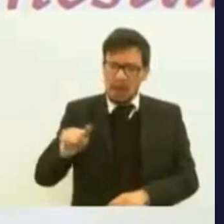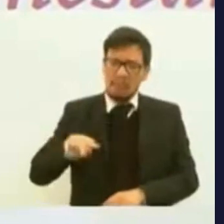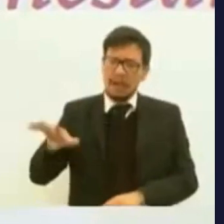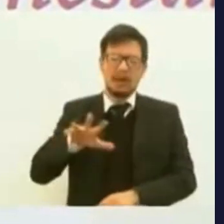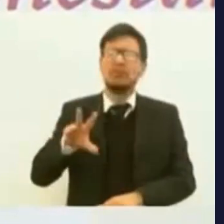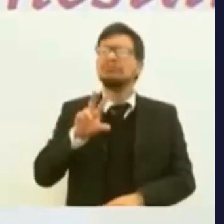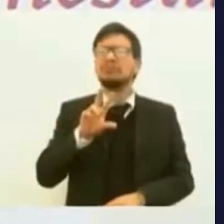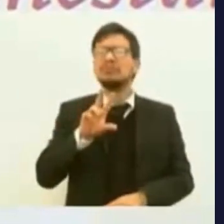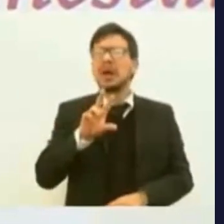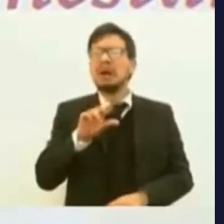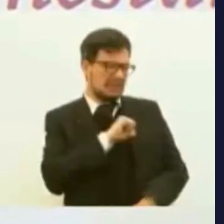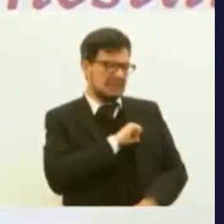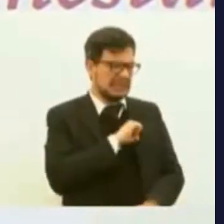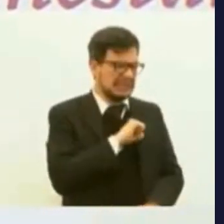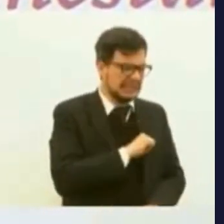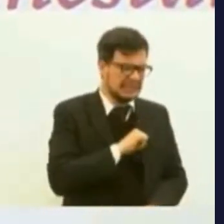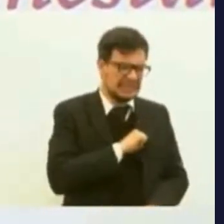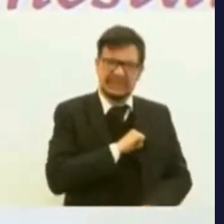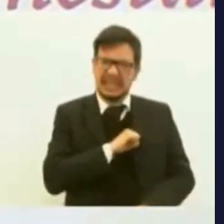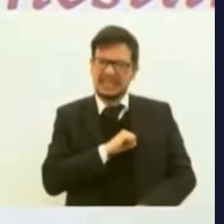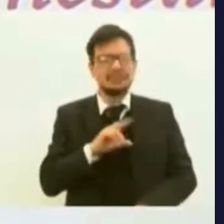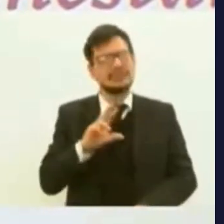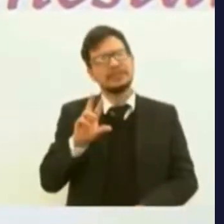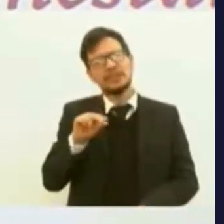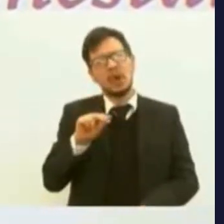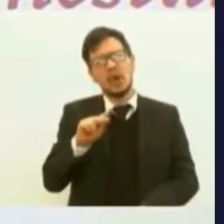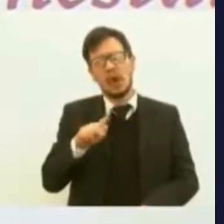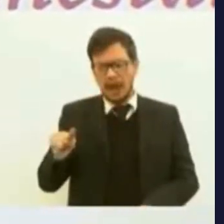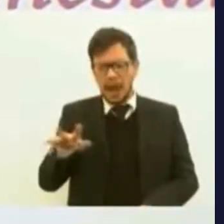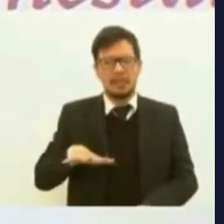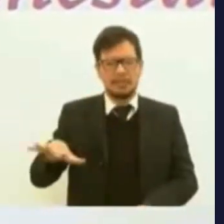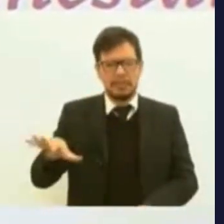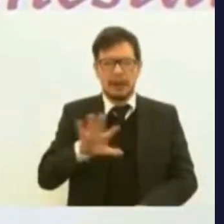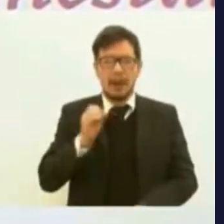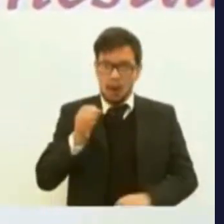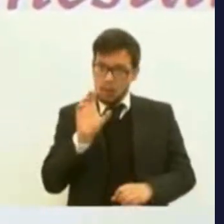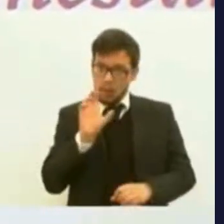el pueblo es muy amoroso, muy fraterno, muy cariñoso.